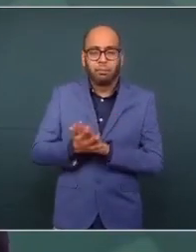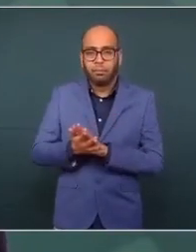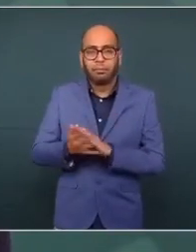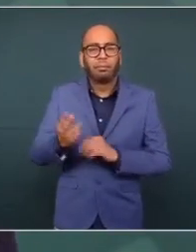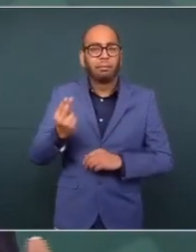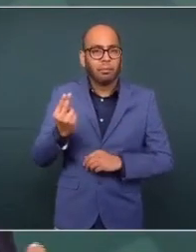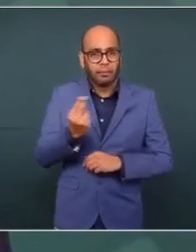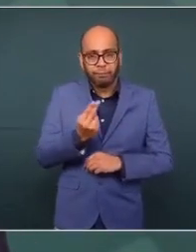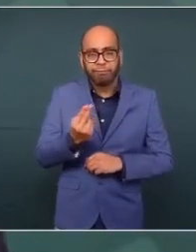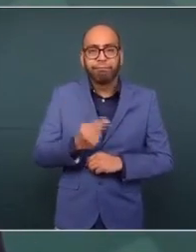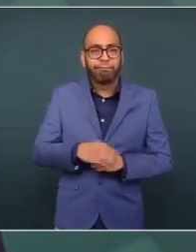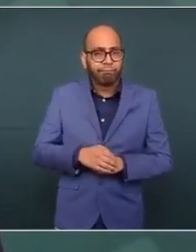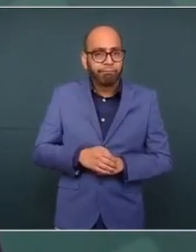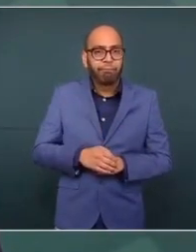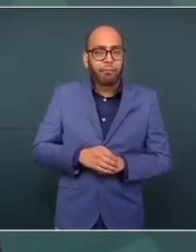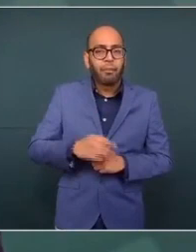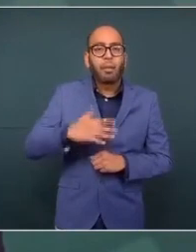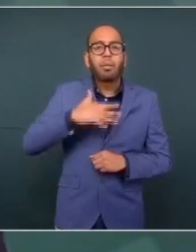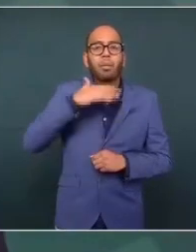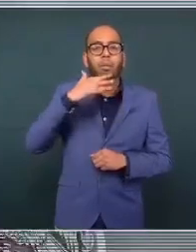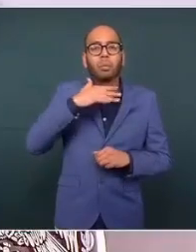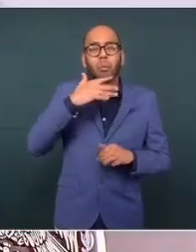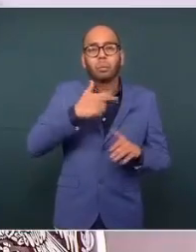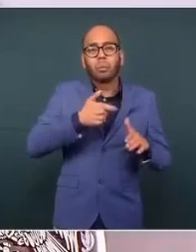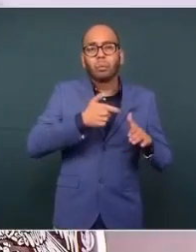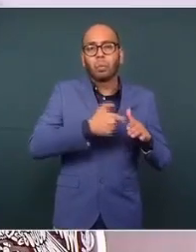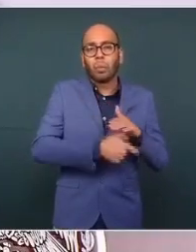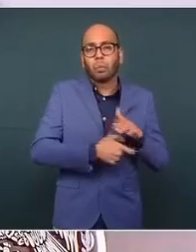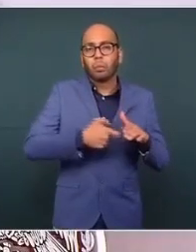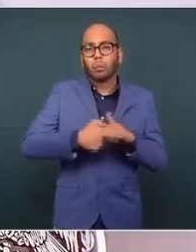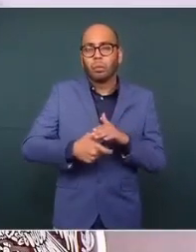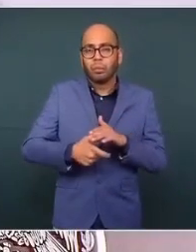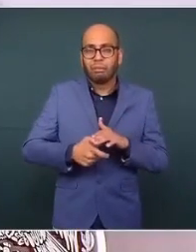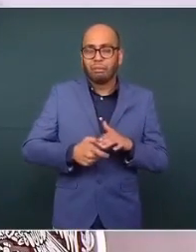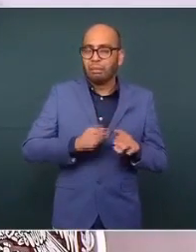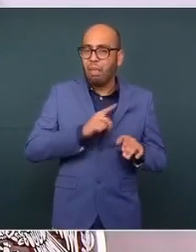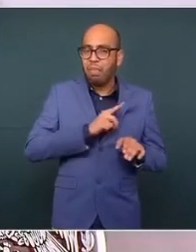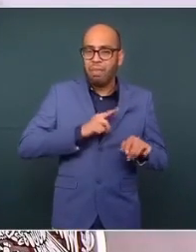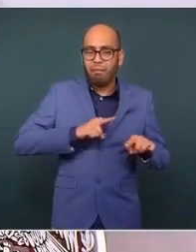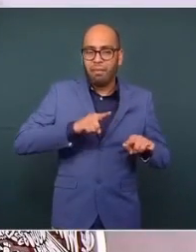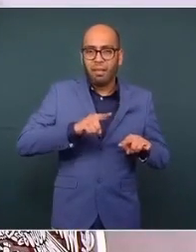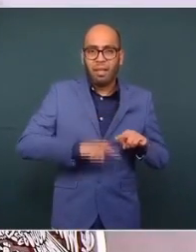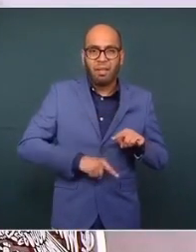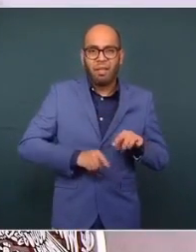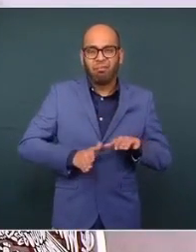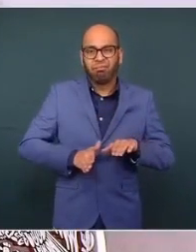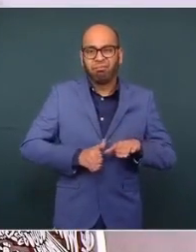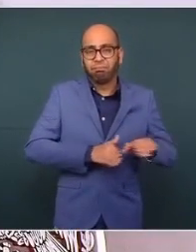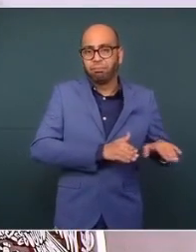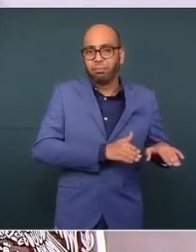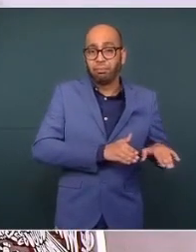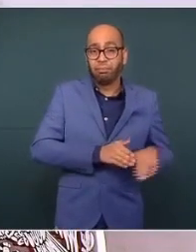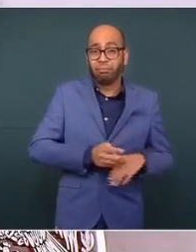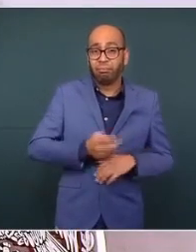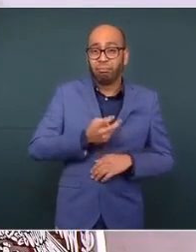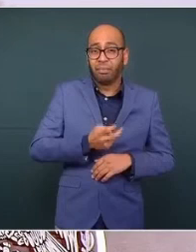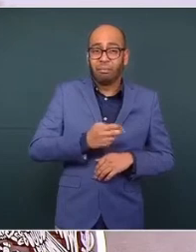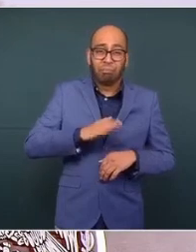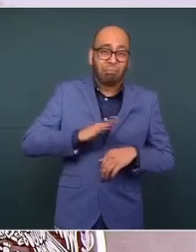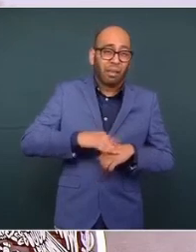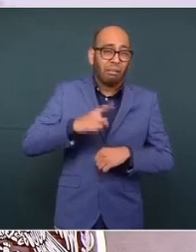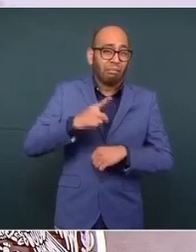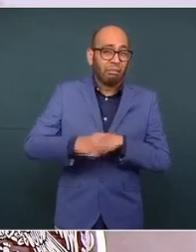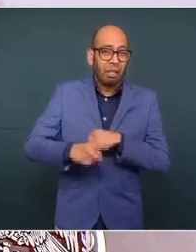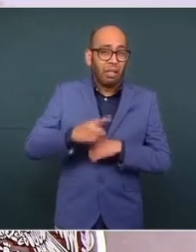que se debe desterrar la corrupción, que es lo que más ha dañado a México, es la